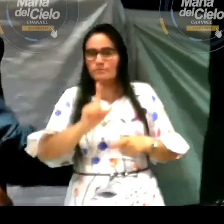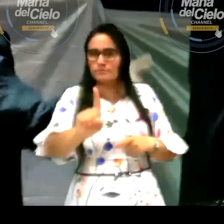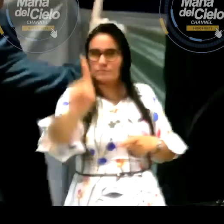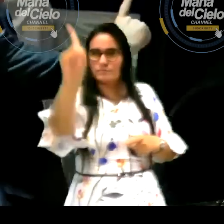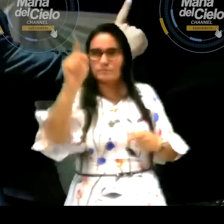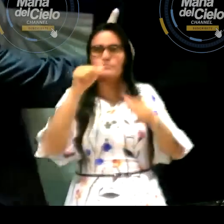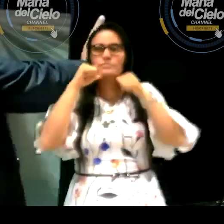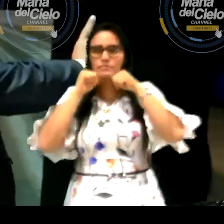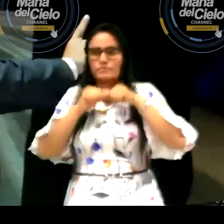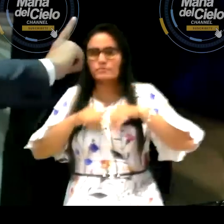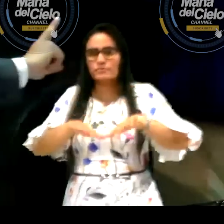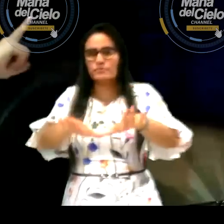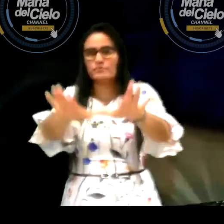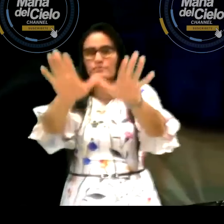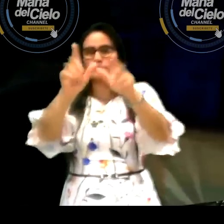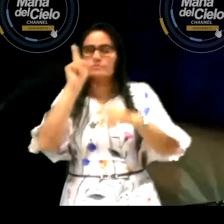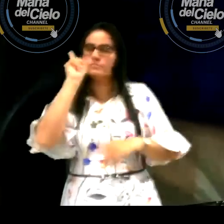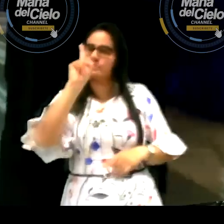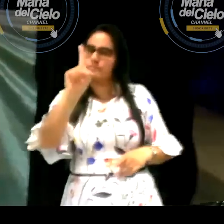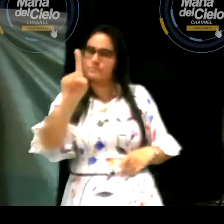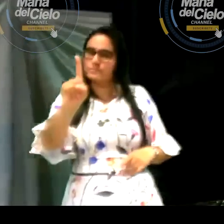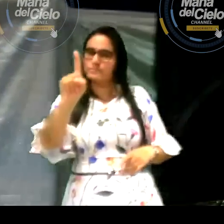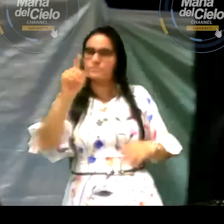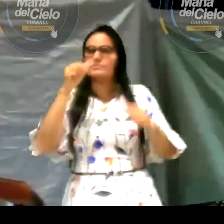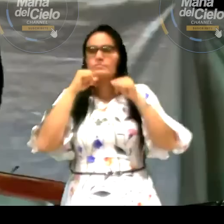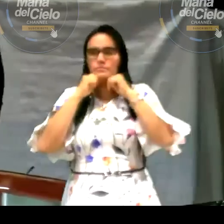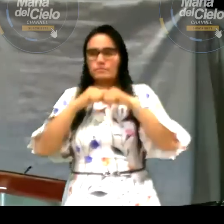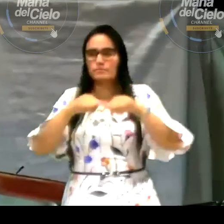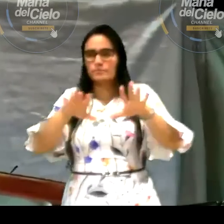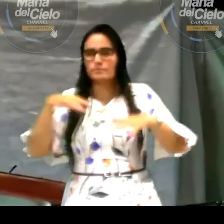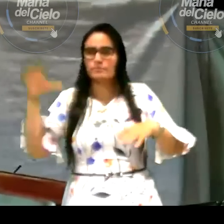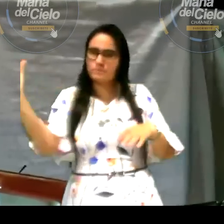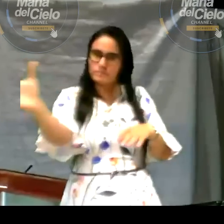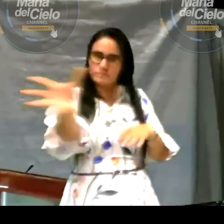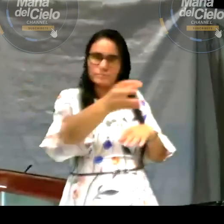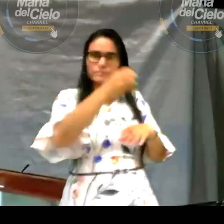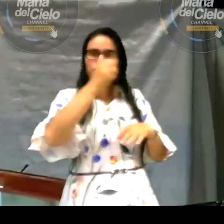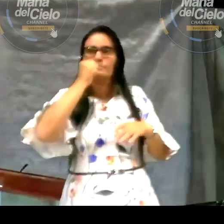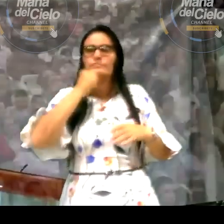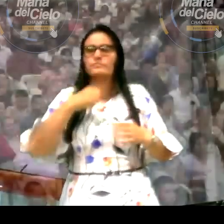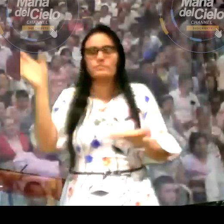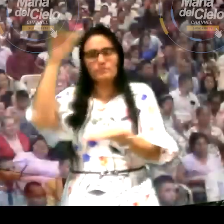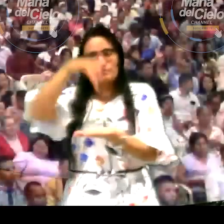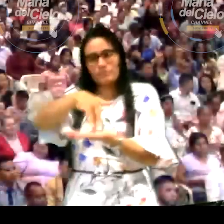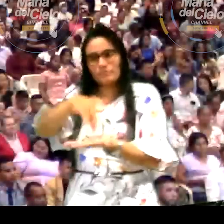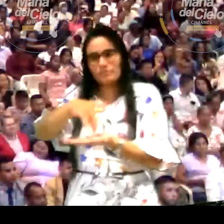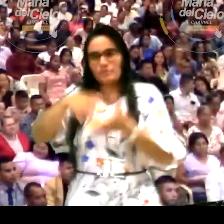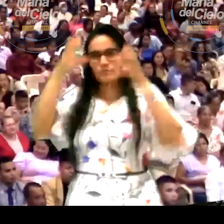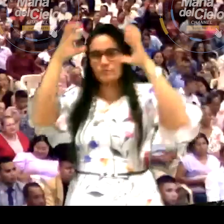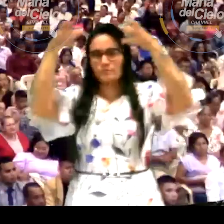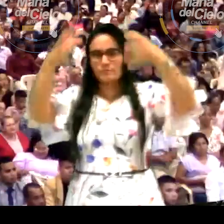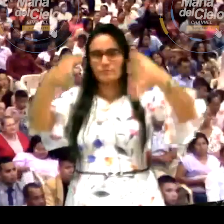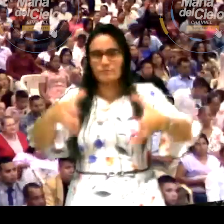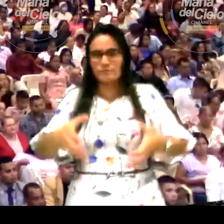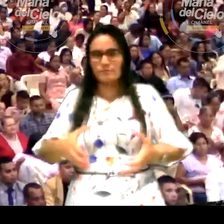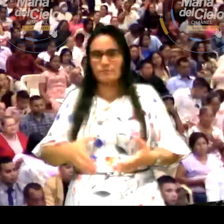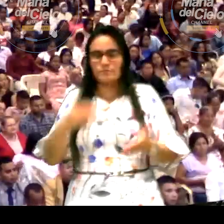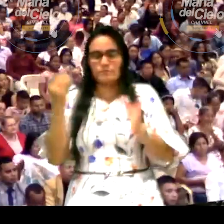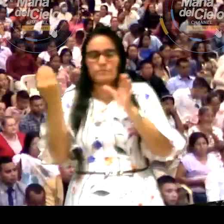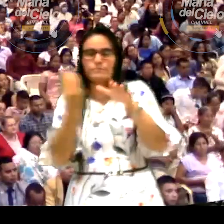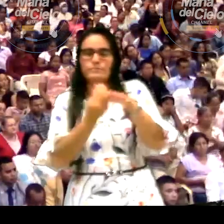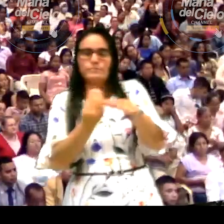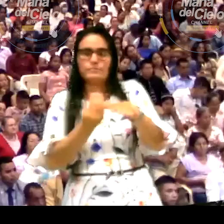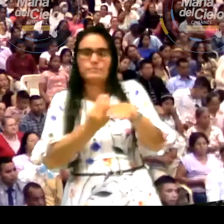la oportunidad no es para uno. La oportunidad es para todos los que estamos aquí en esta hora. Porque el hombre lleva